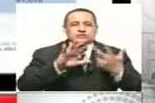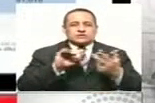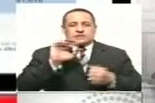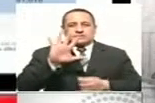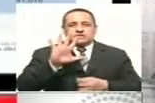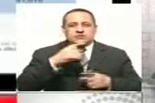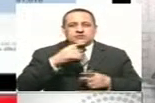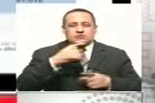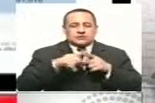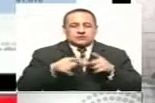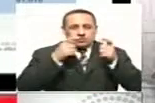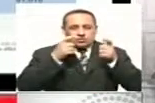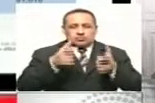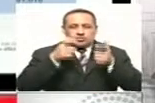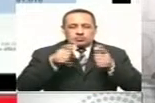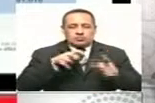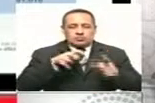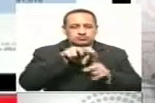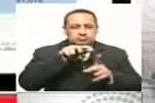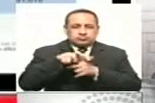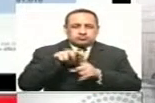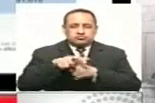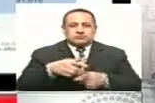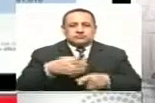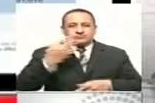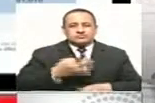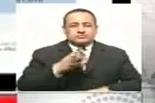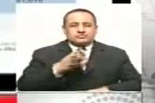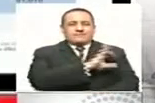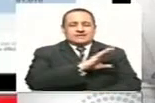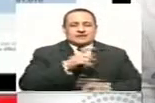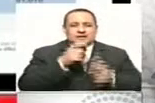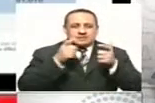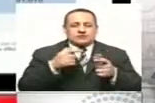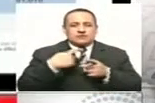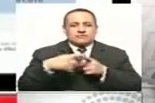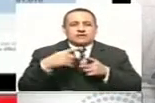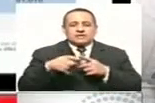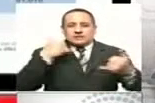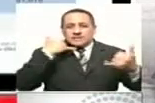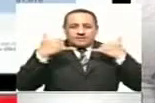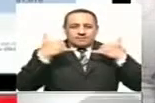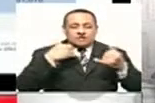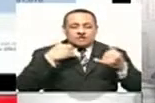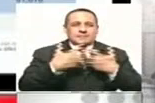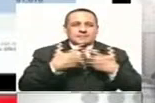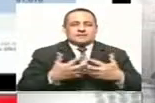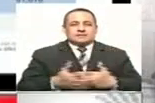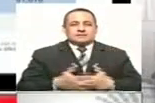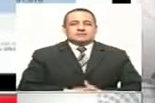27.485 supervisiones de indicadores de calidad del servicio de telecomunicaciones,